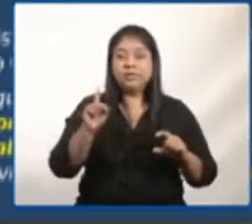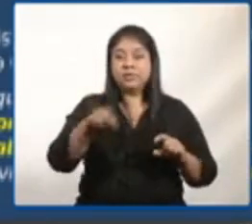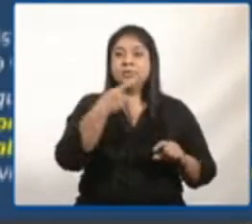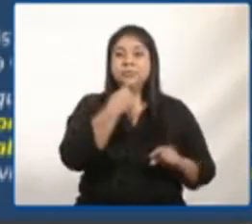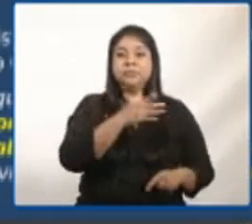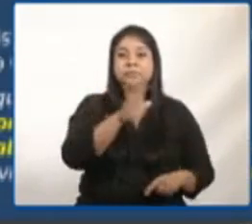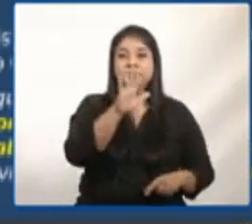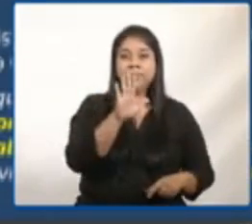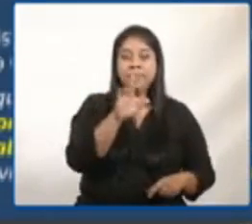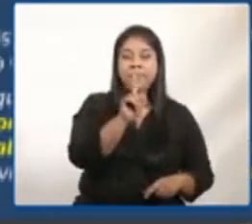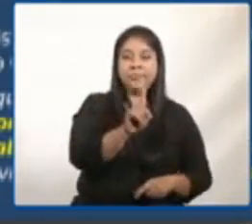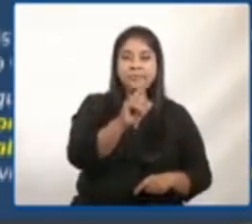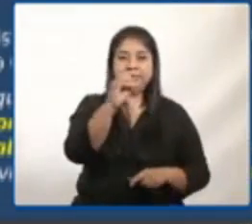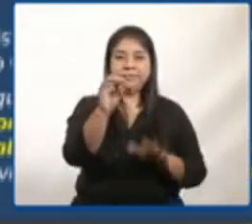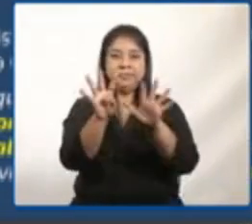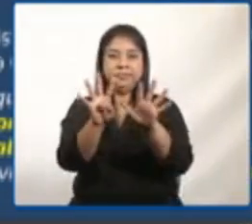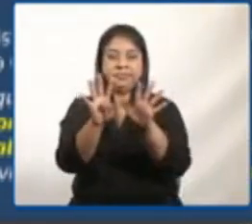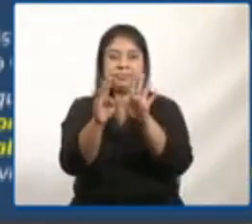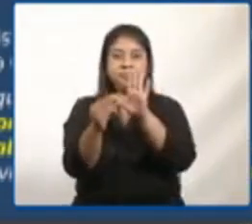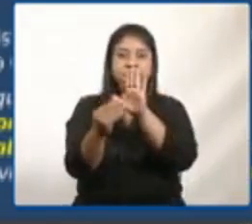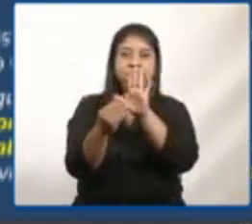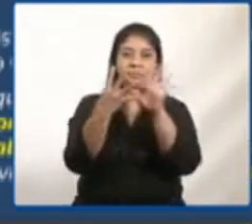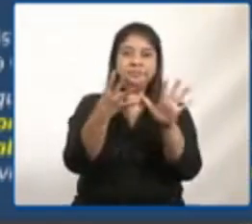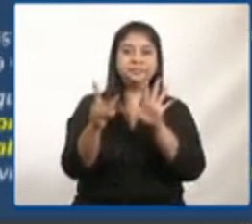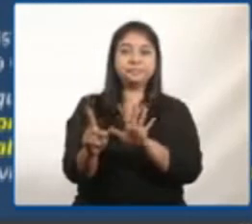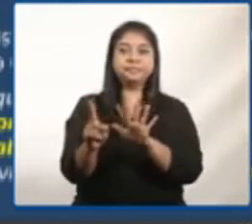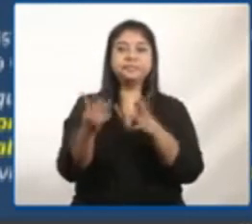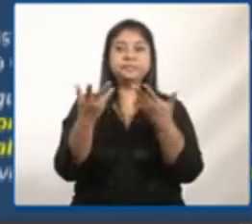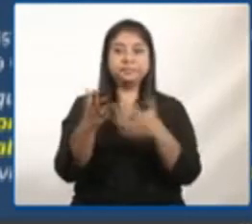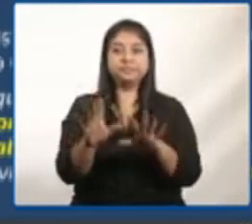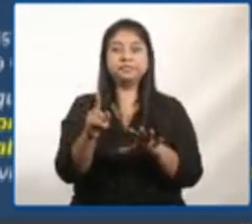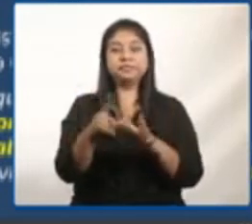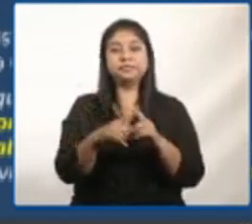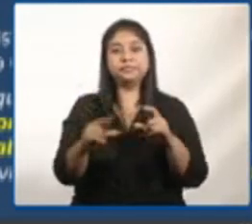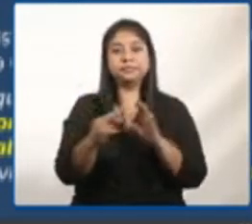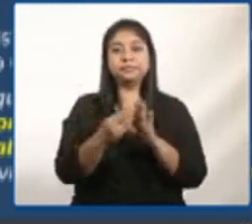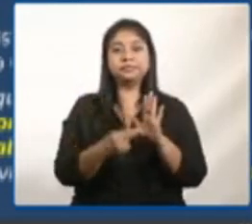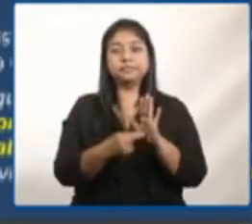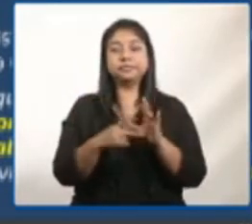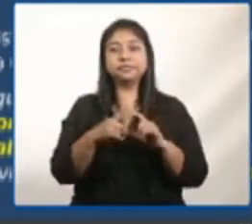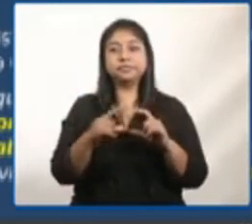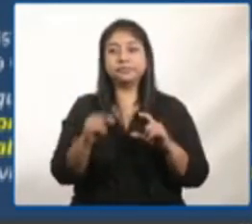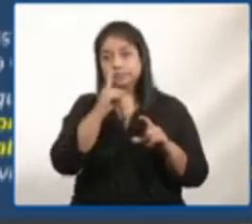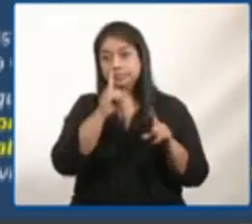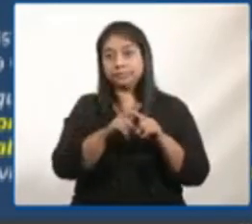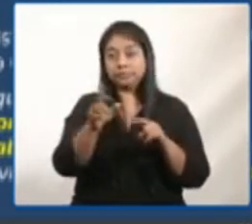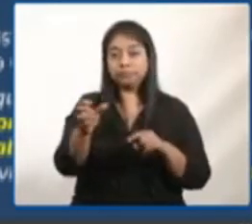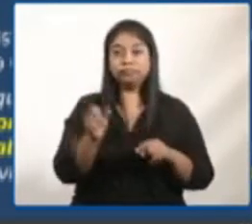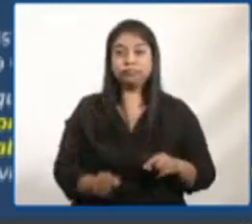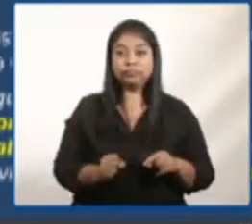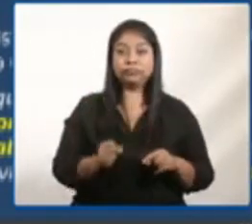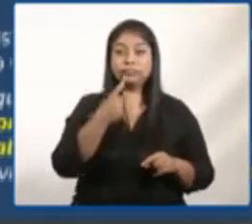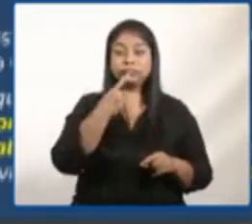ley 109-96 y el reglamento de Conred. Luego también en el cumplimiento de las disposiciones obligatorias por